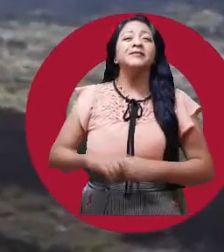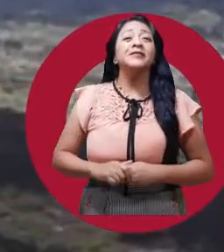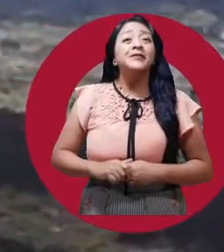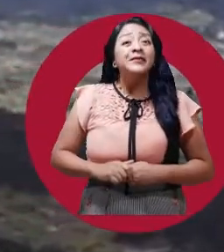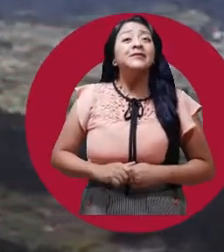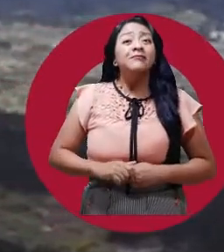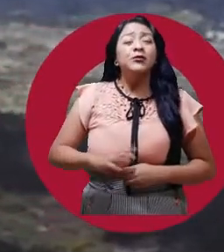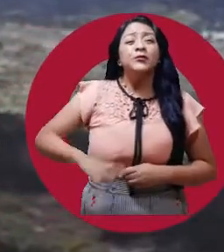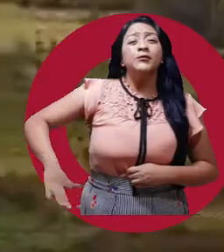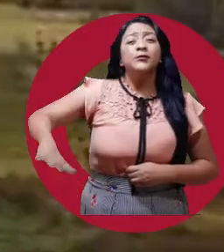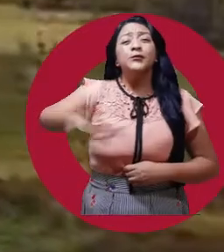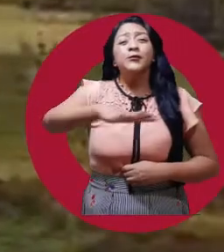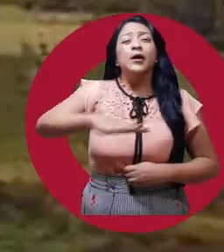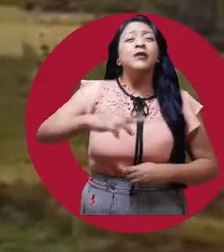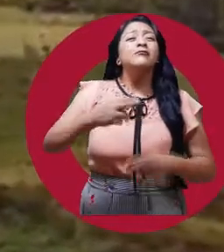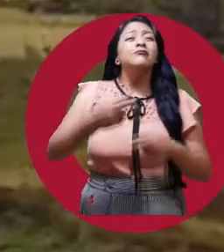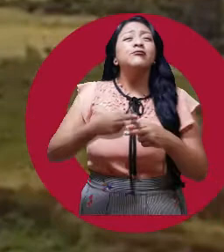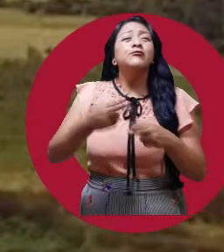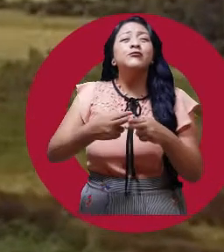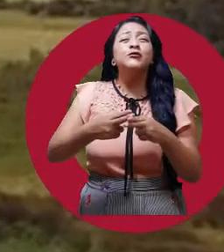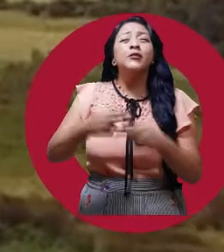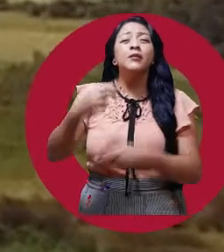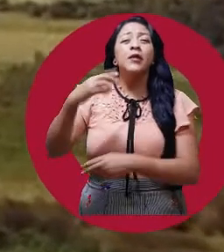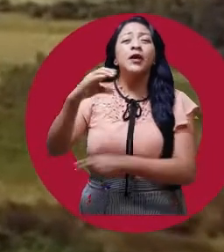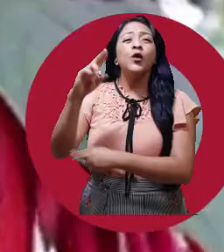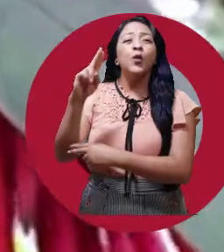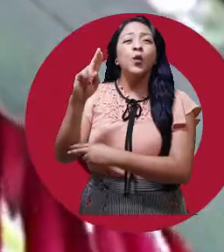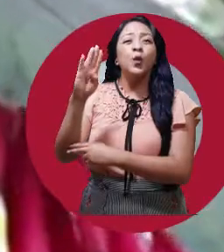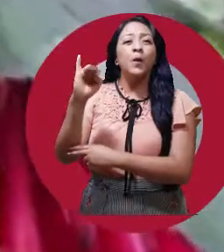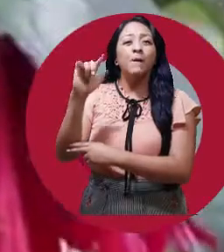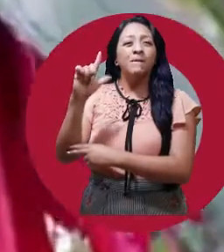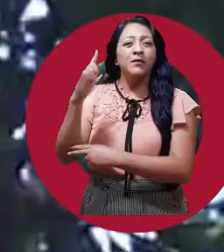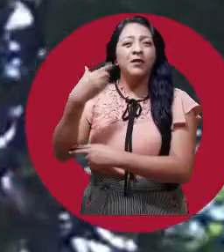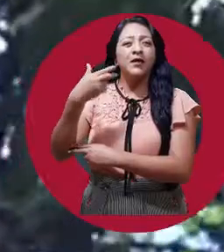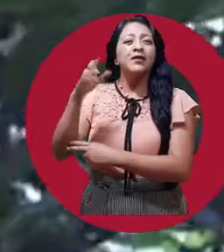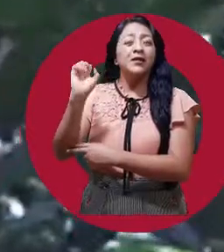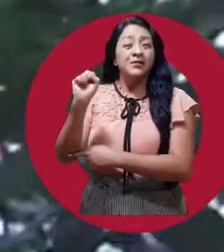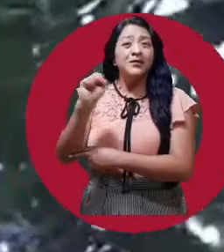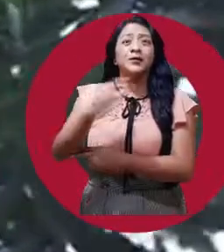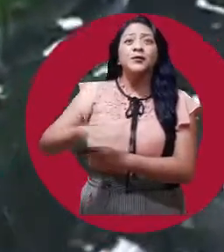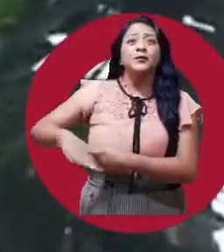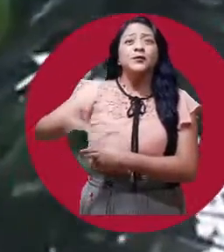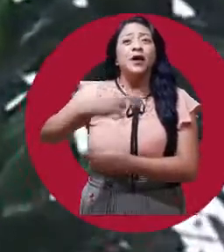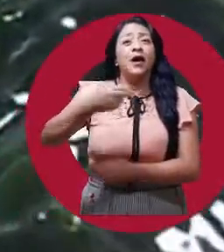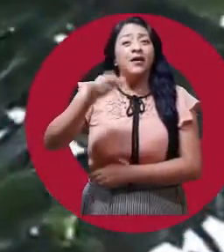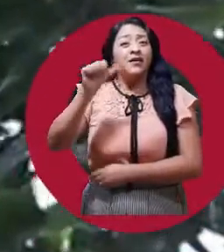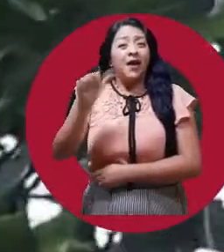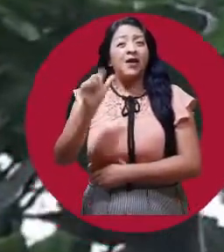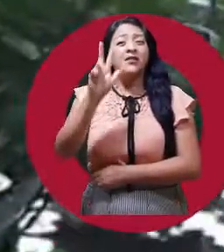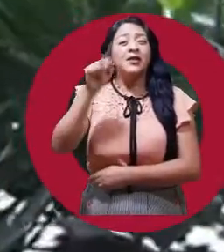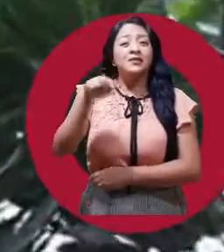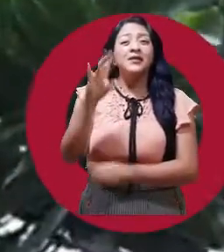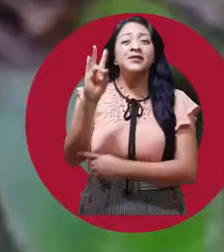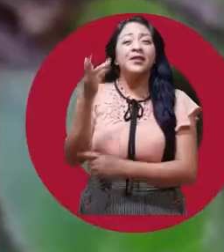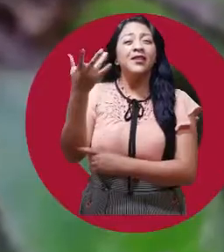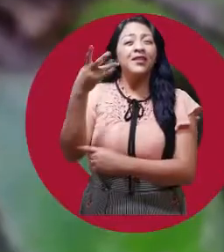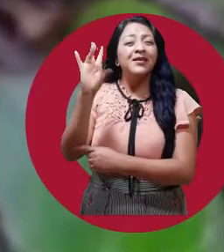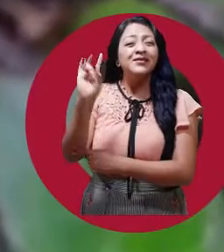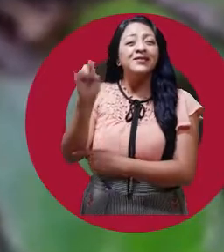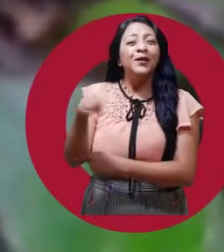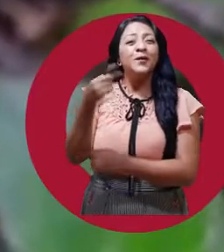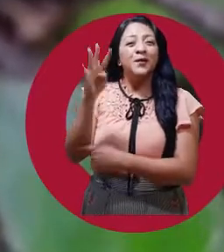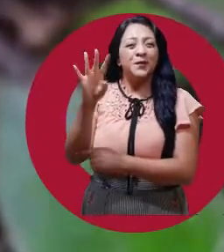nivel del mar. Se distribuye en la parte sur del Cerro Cubilche y en el complejo volcánico de Imbabura con una superficie de